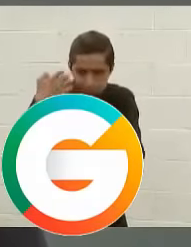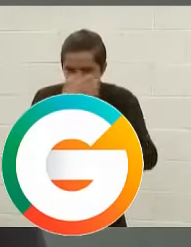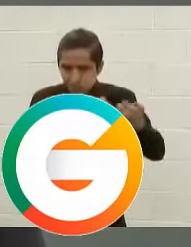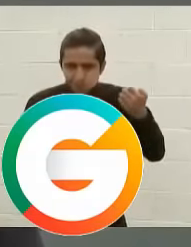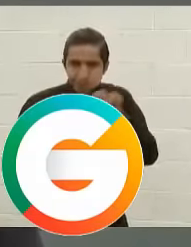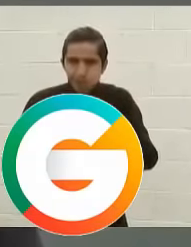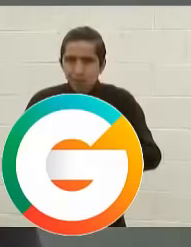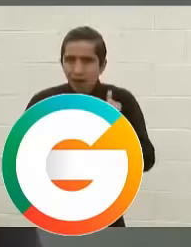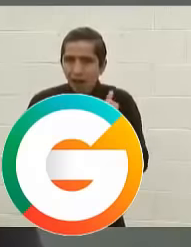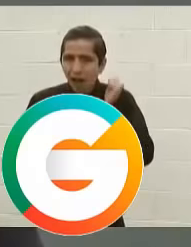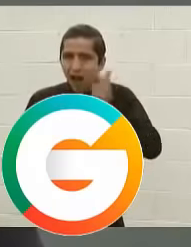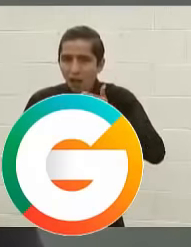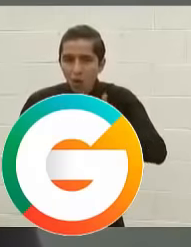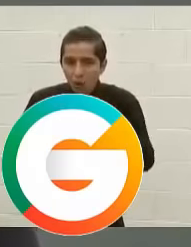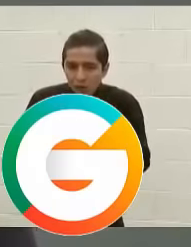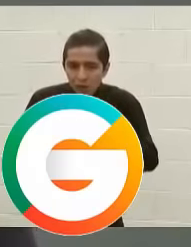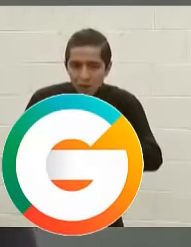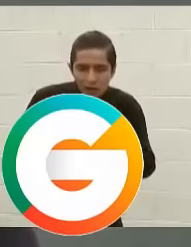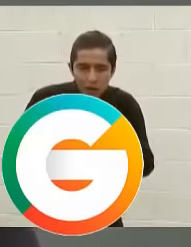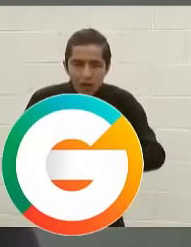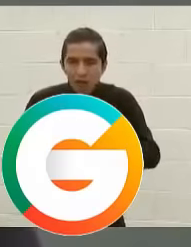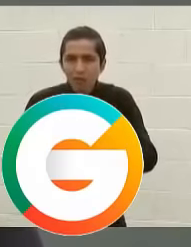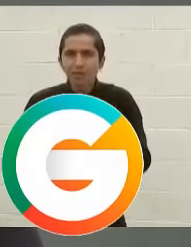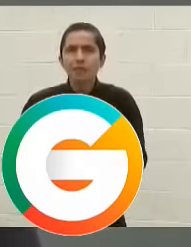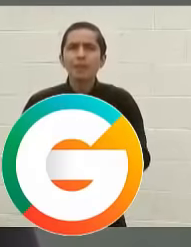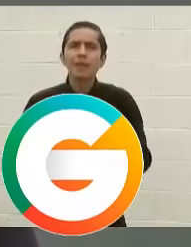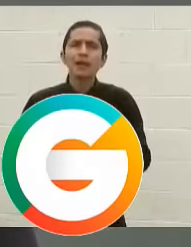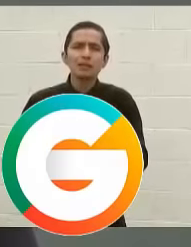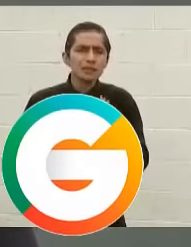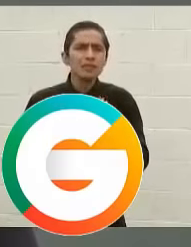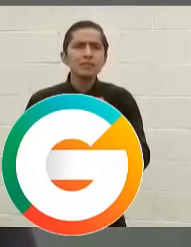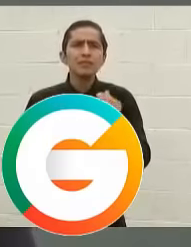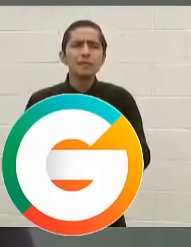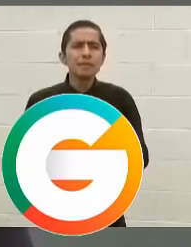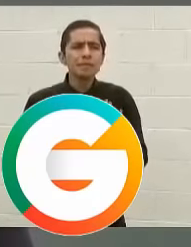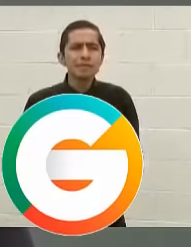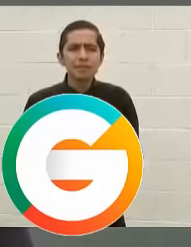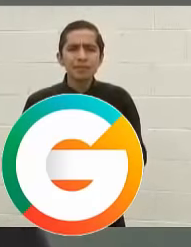riesgo correspondiente. En el caso